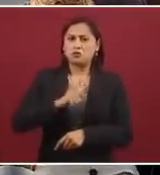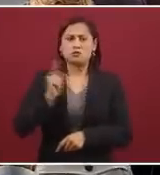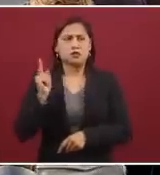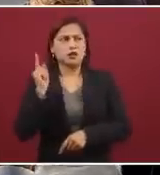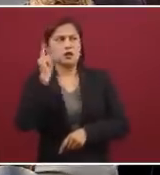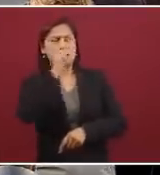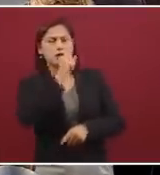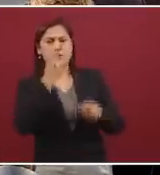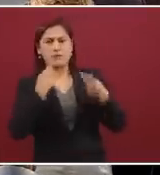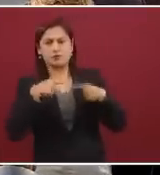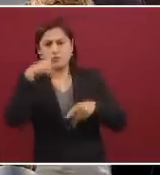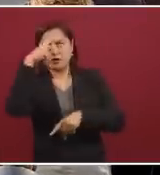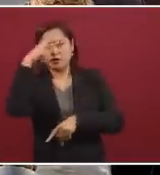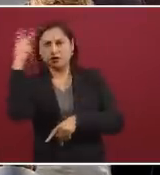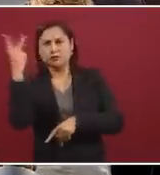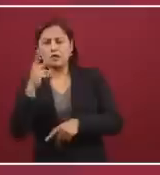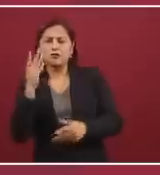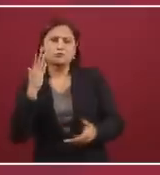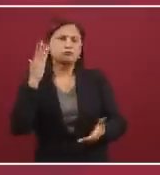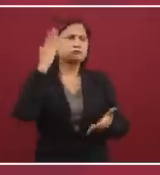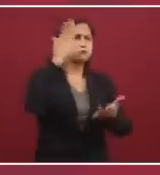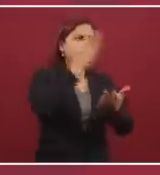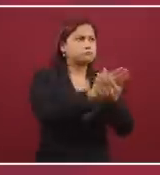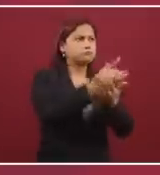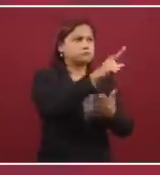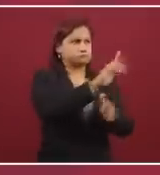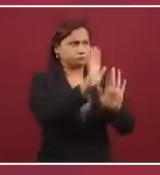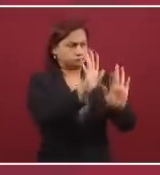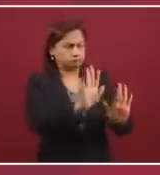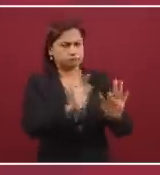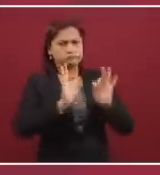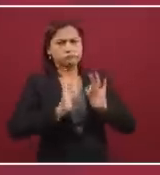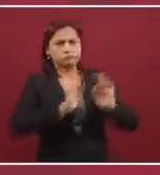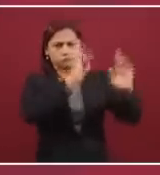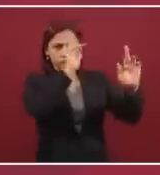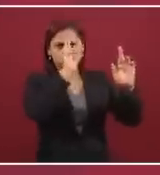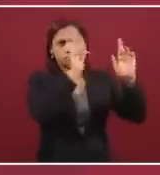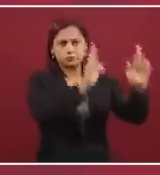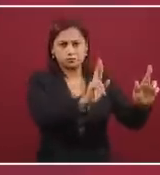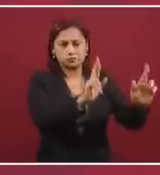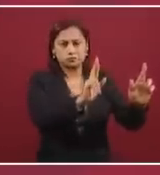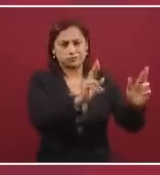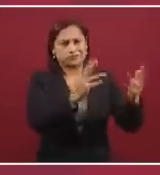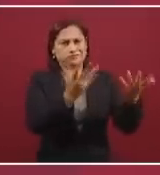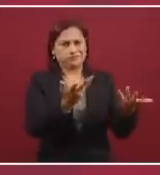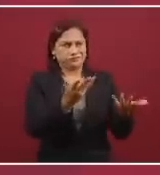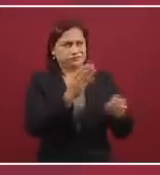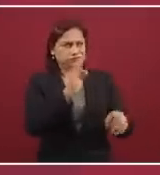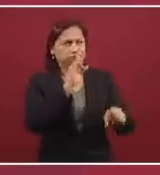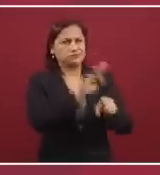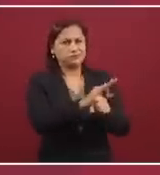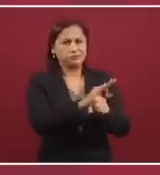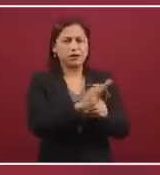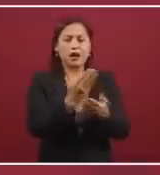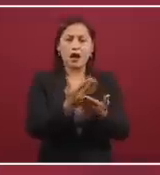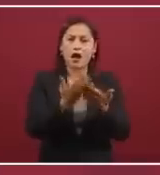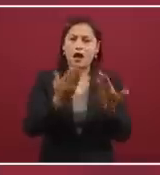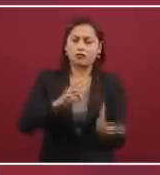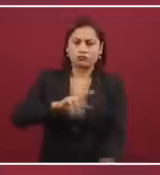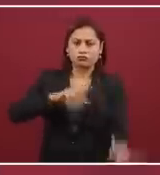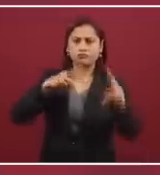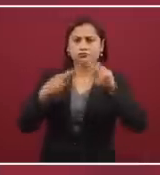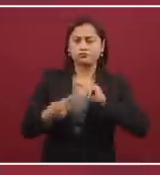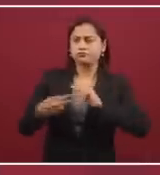defendemos y cómo vamos nosotros a tratar mal a los que por necesidad